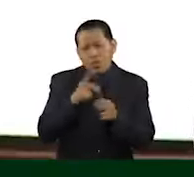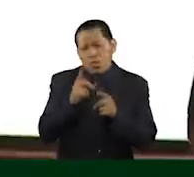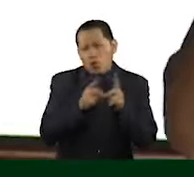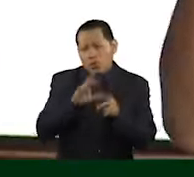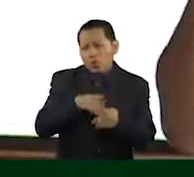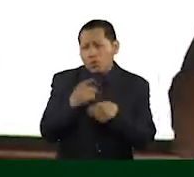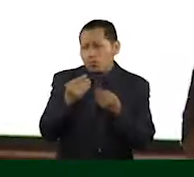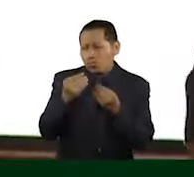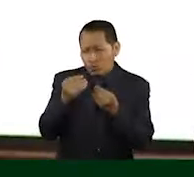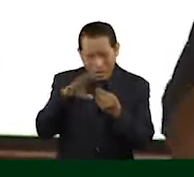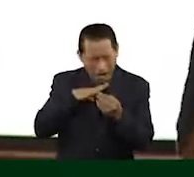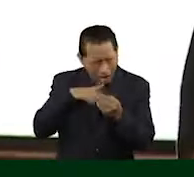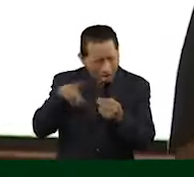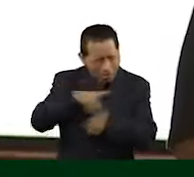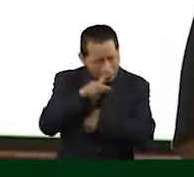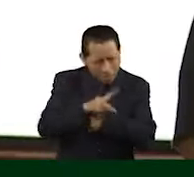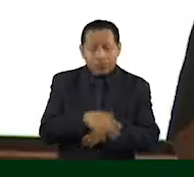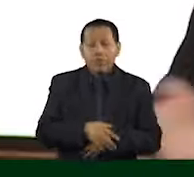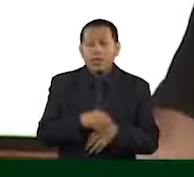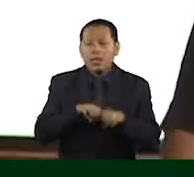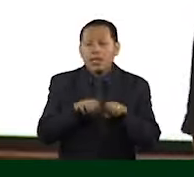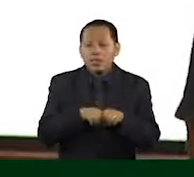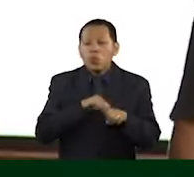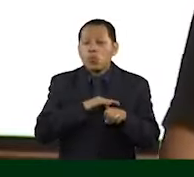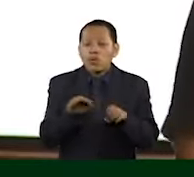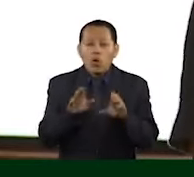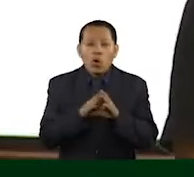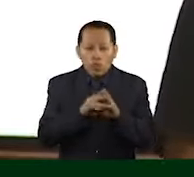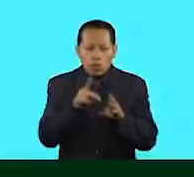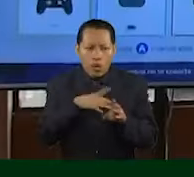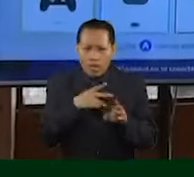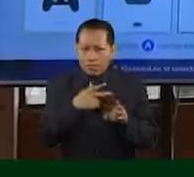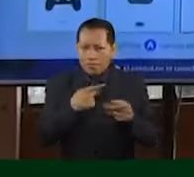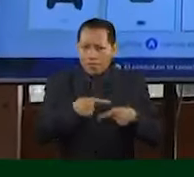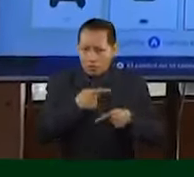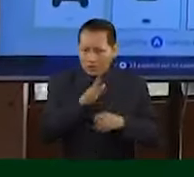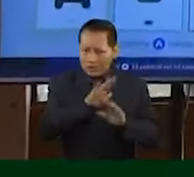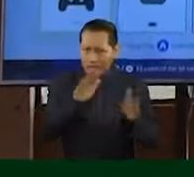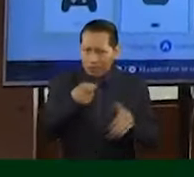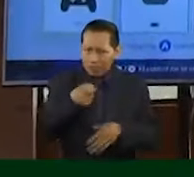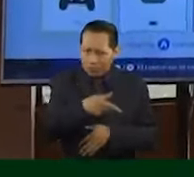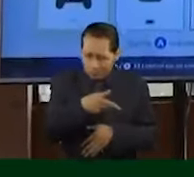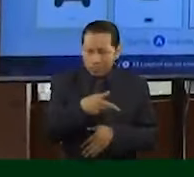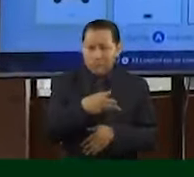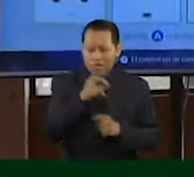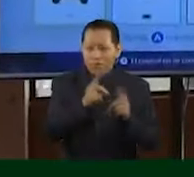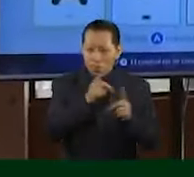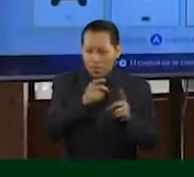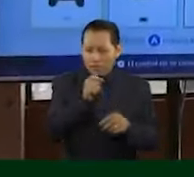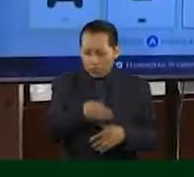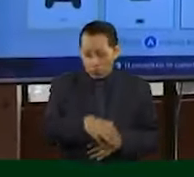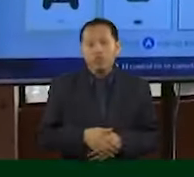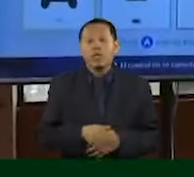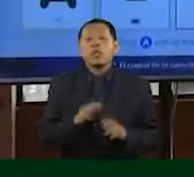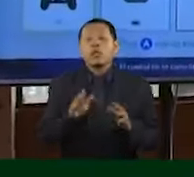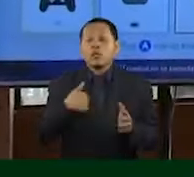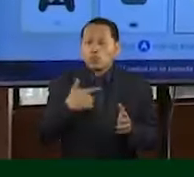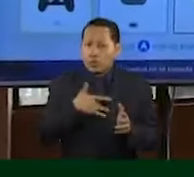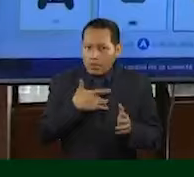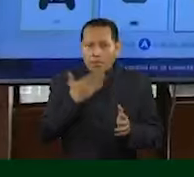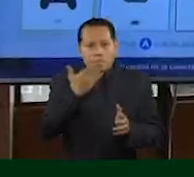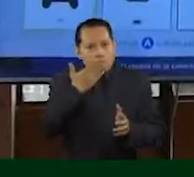equipo, una persona, estamos hablando de Faker, es reconocido como un deportista. Se me hace muy significativo porque quiere decir que hemos crecido como